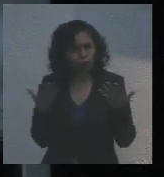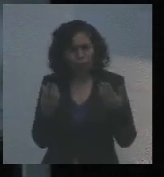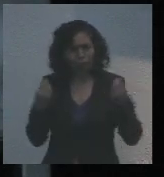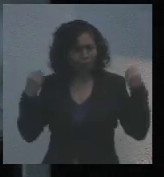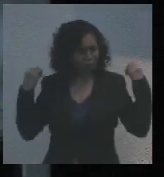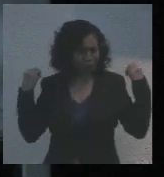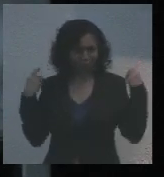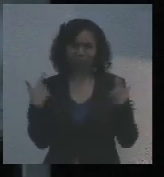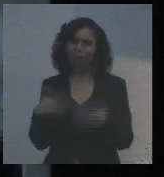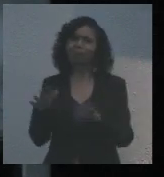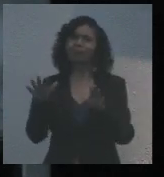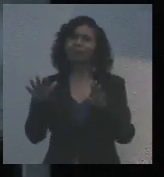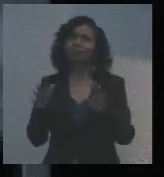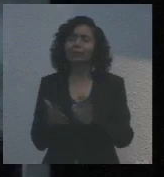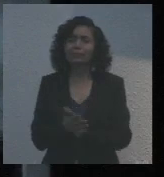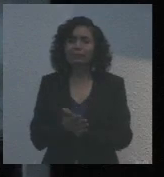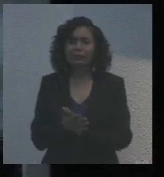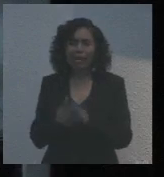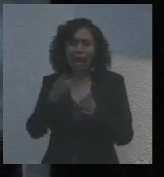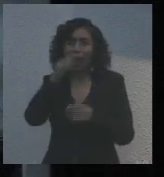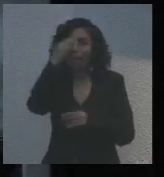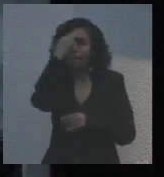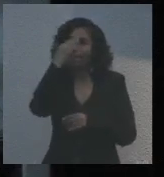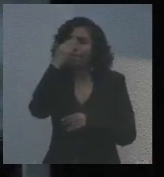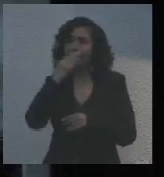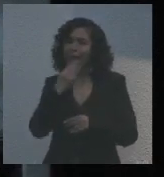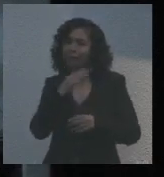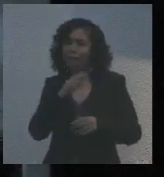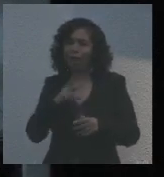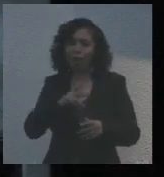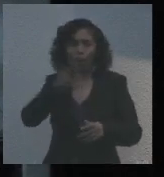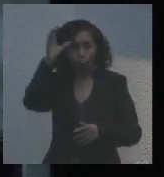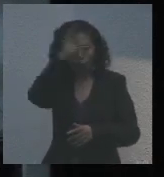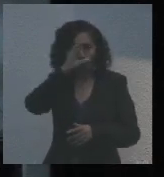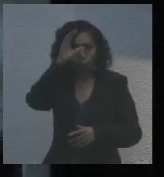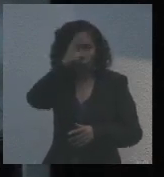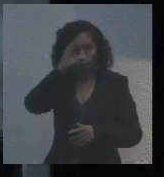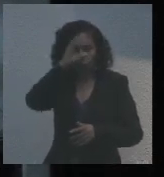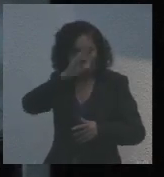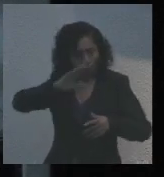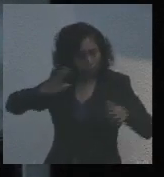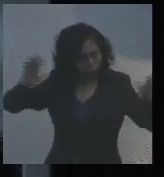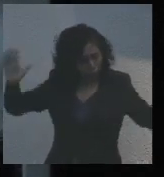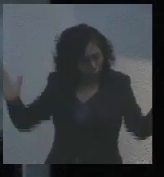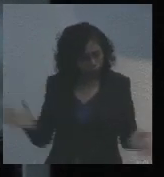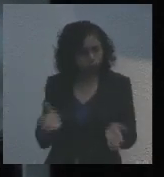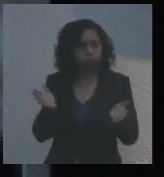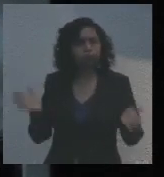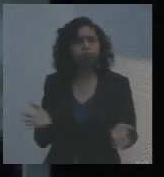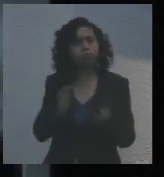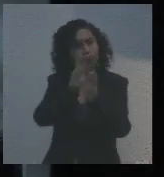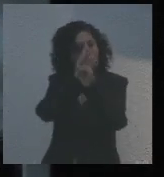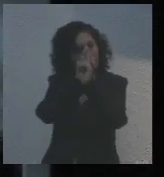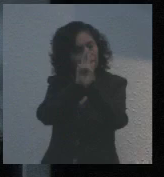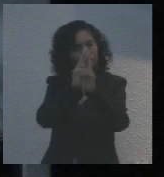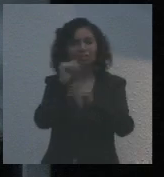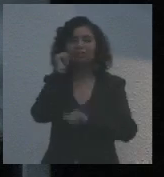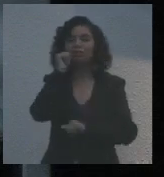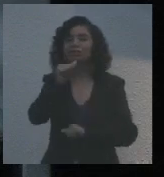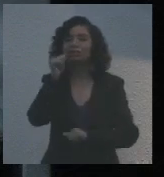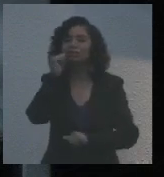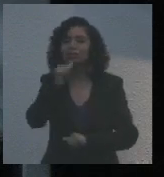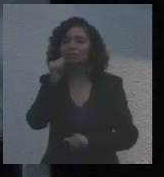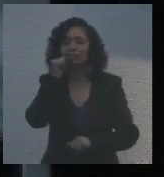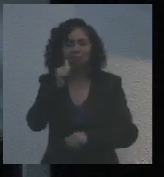inconmensurable nuestra raíces mayas merecen y deben ser reivindicadas en todo momento Y